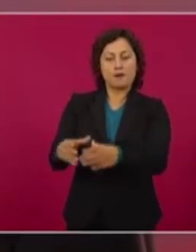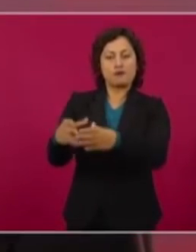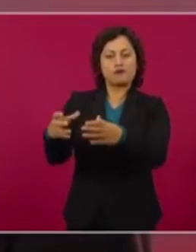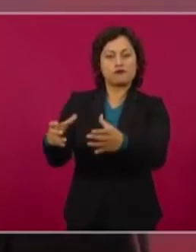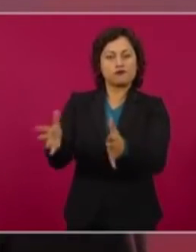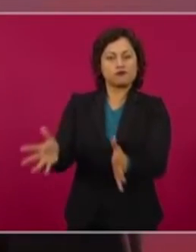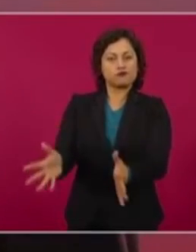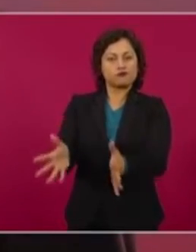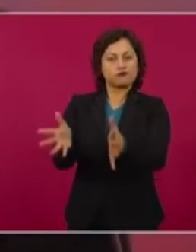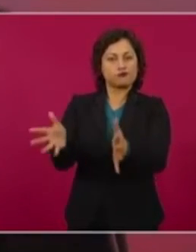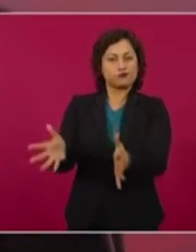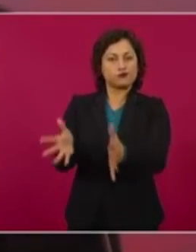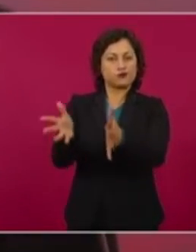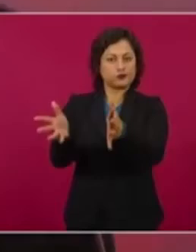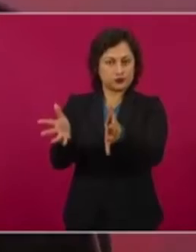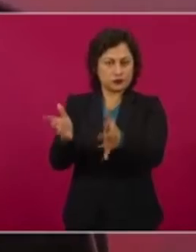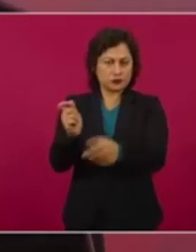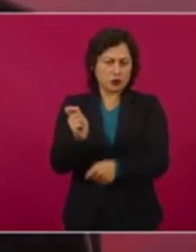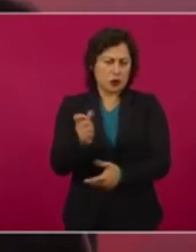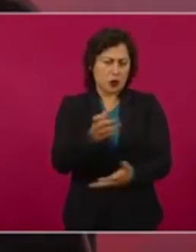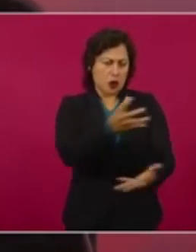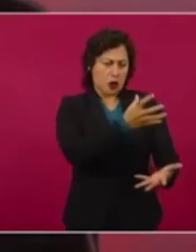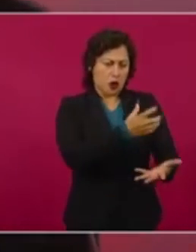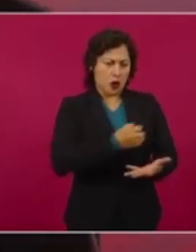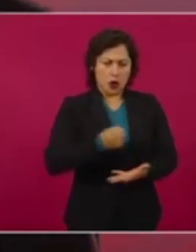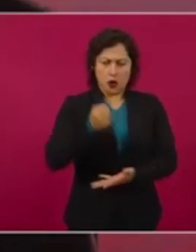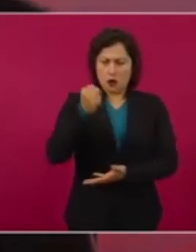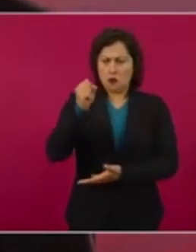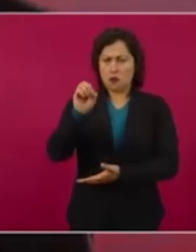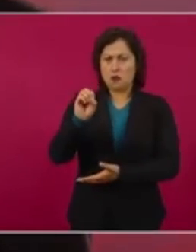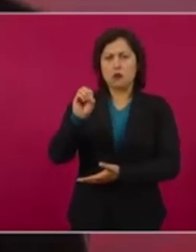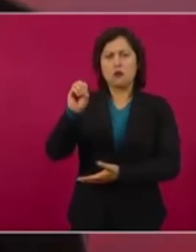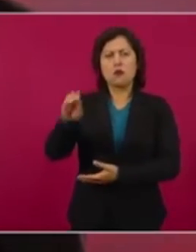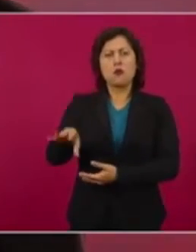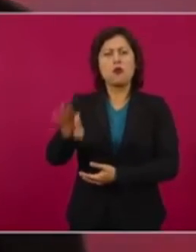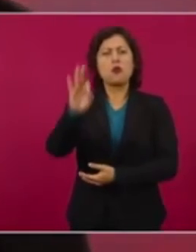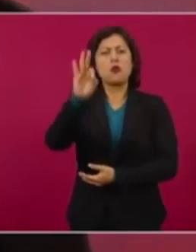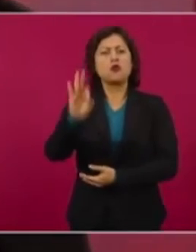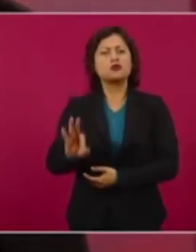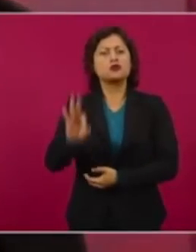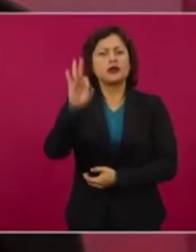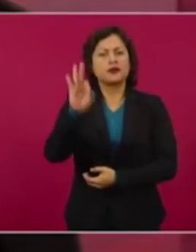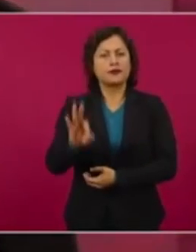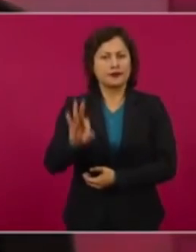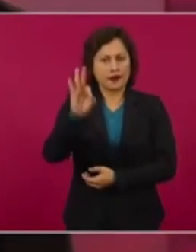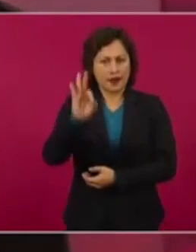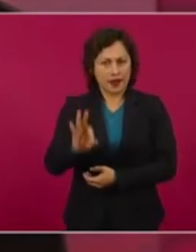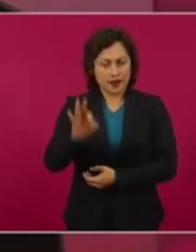un porcentaje aún menor en la utilidad,